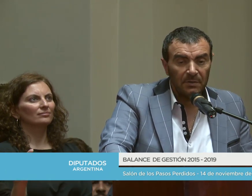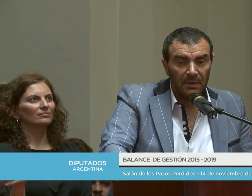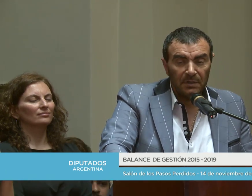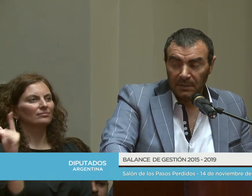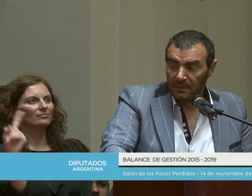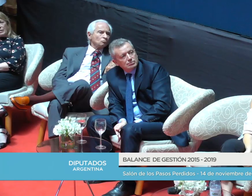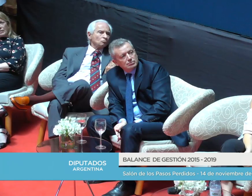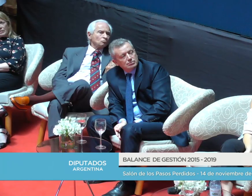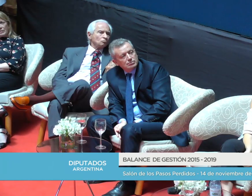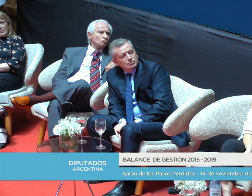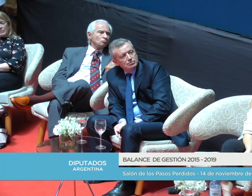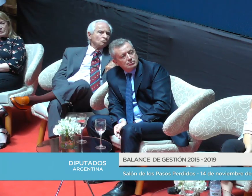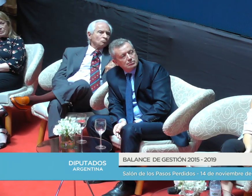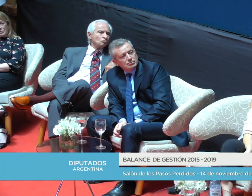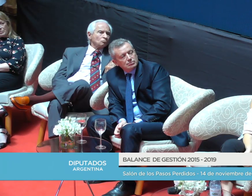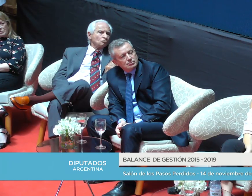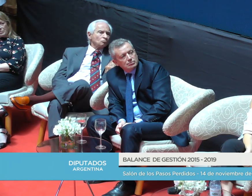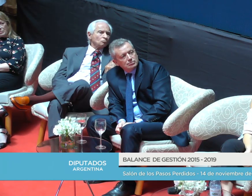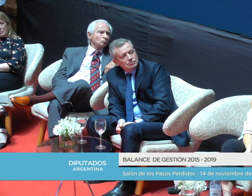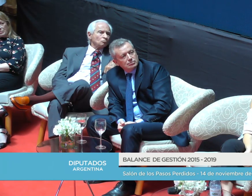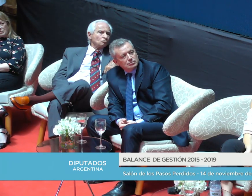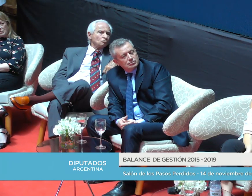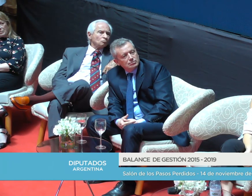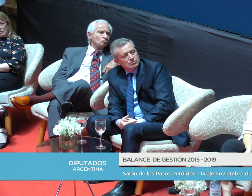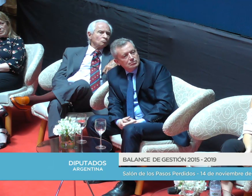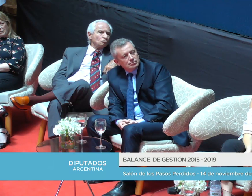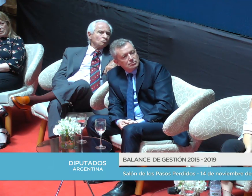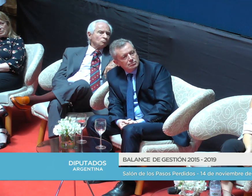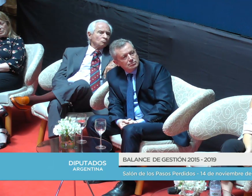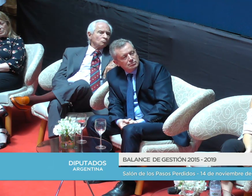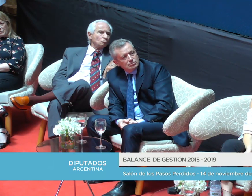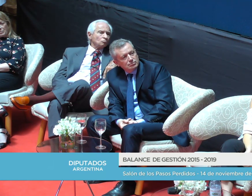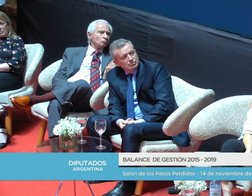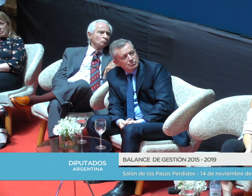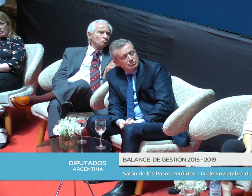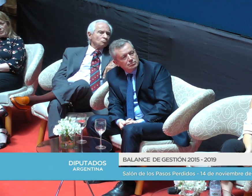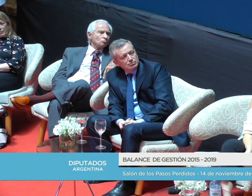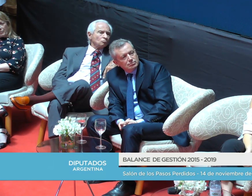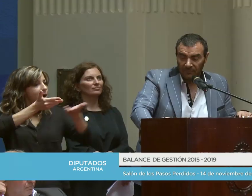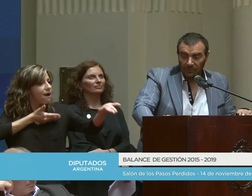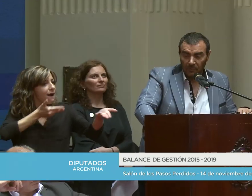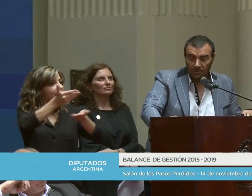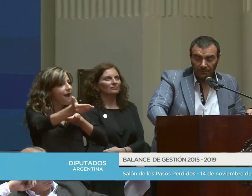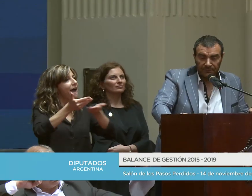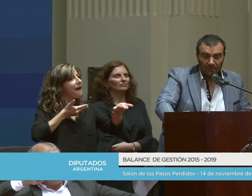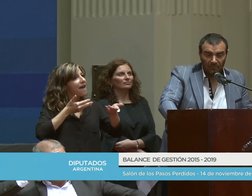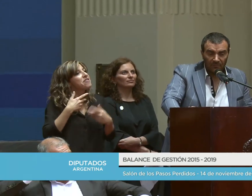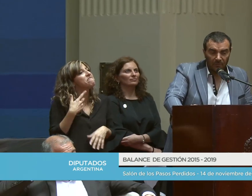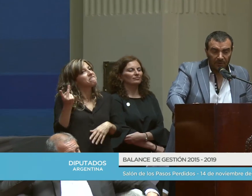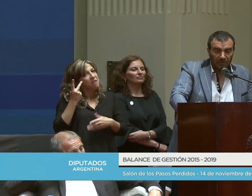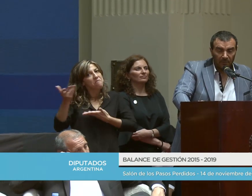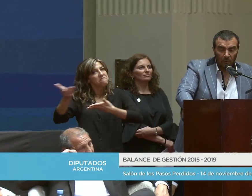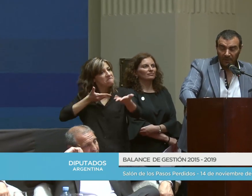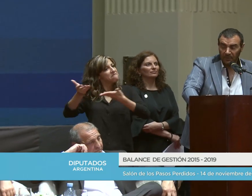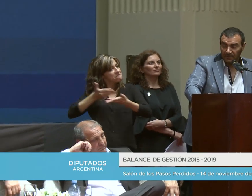aprendiendo y supiste escuchar. Supiste escuchar y fuimos intercambiando y así